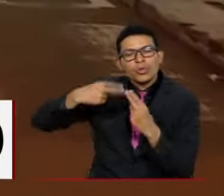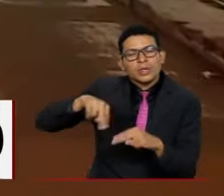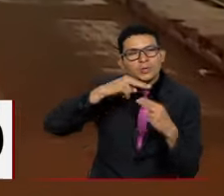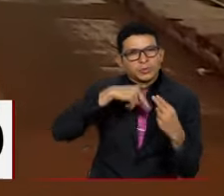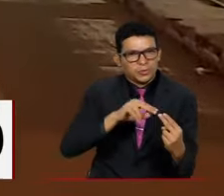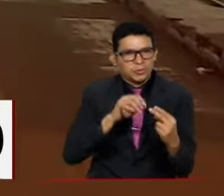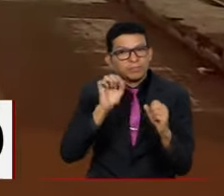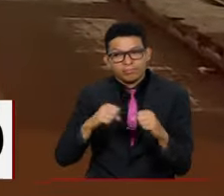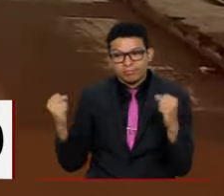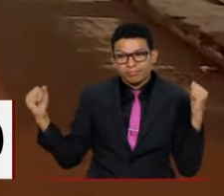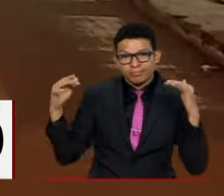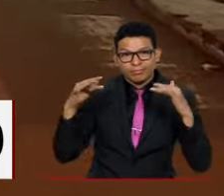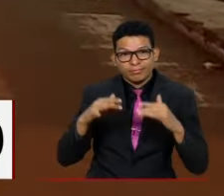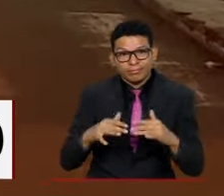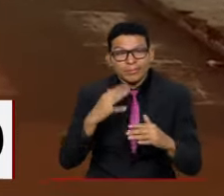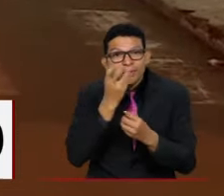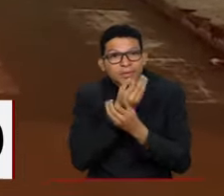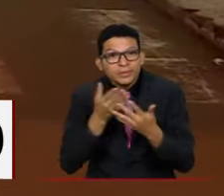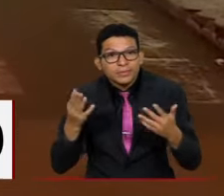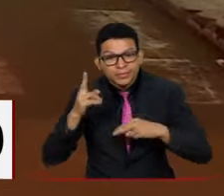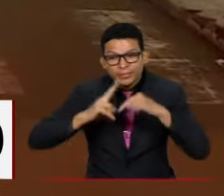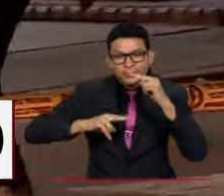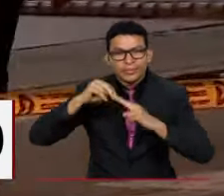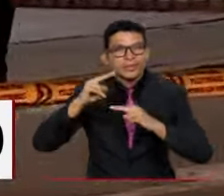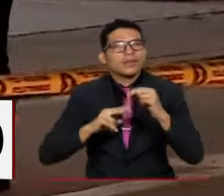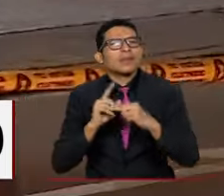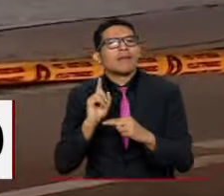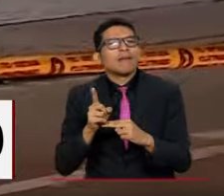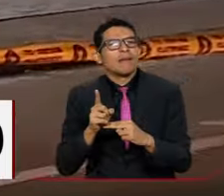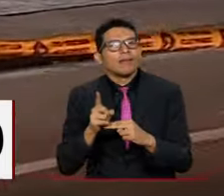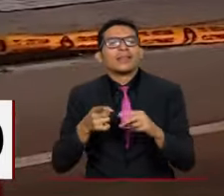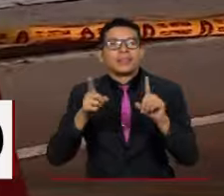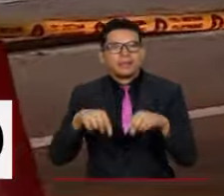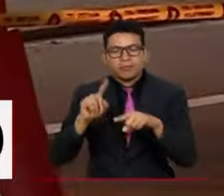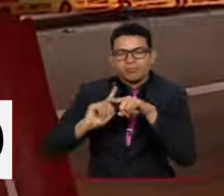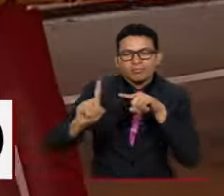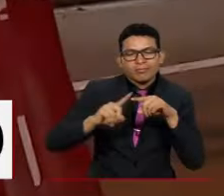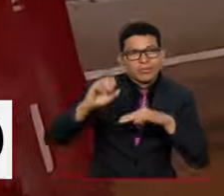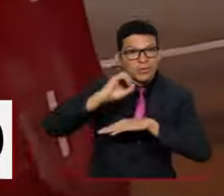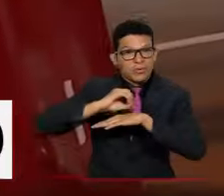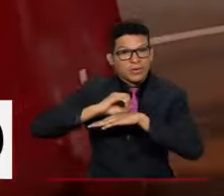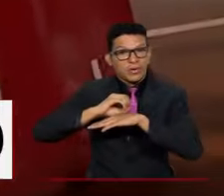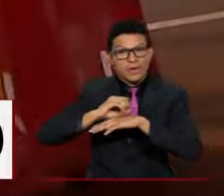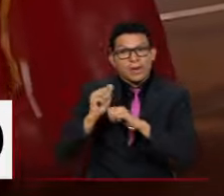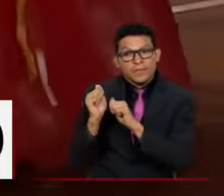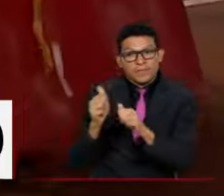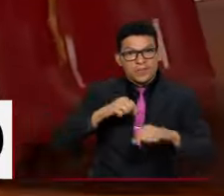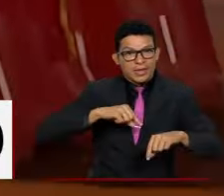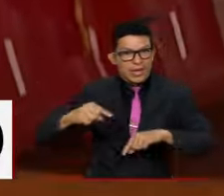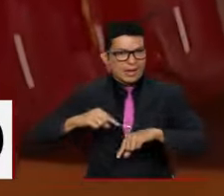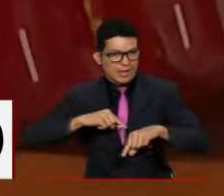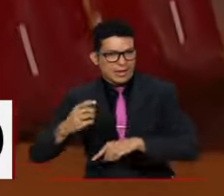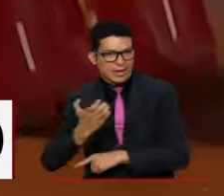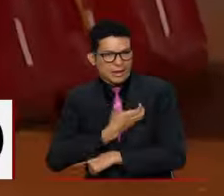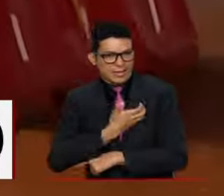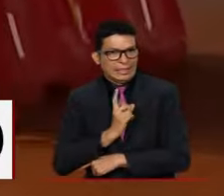sector que atraiga no solamente por la belleza arquitectónica, sino también a través de las diferentes organizaciones y a través de la misma administración municipal.